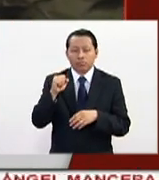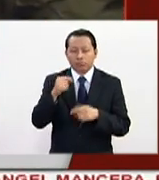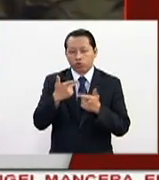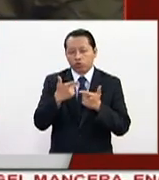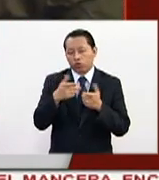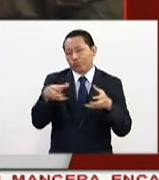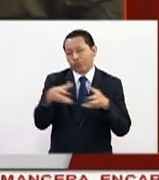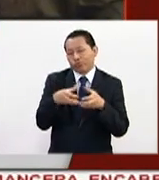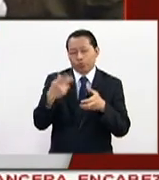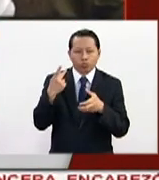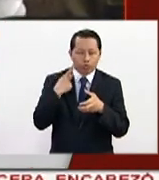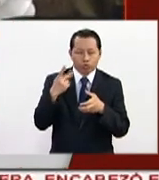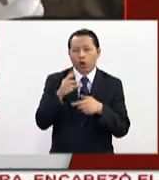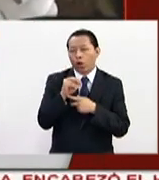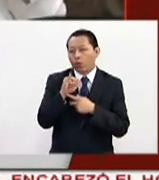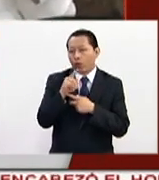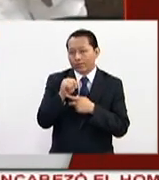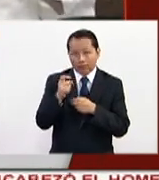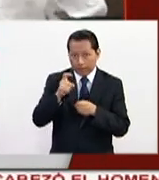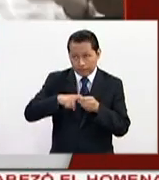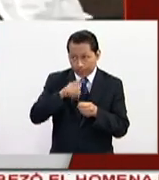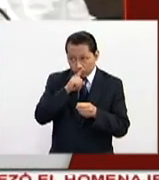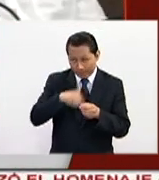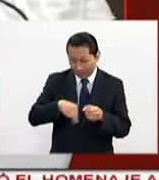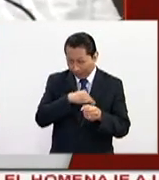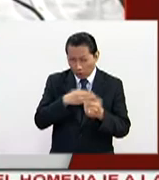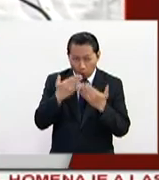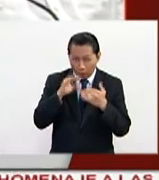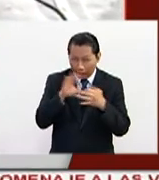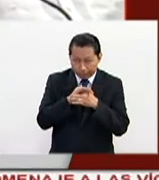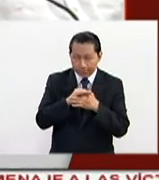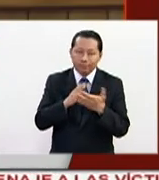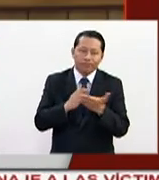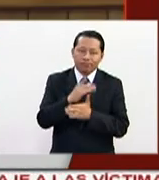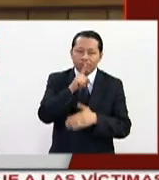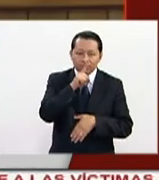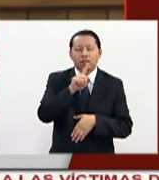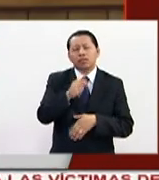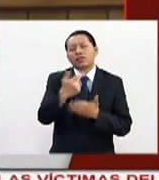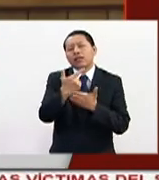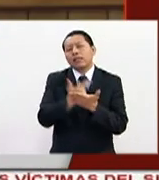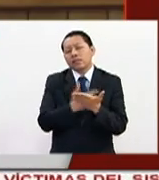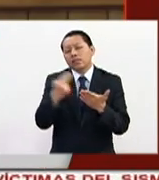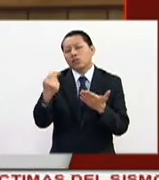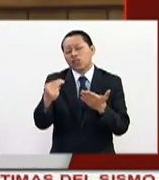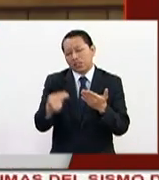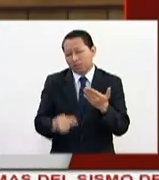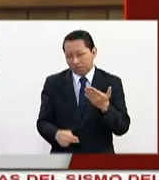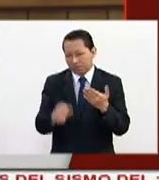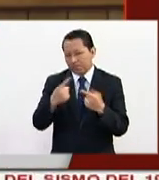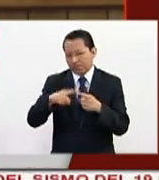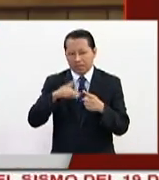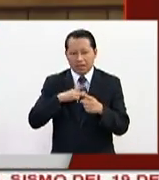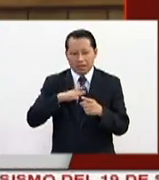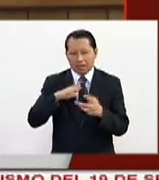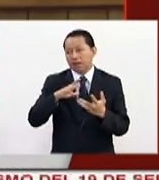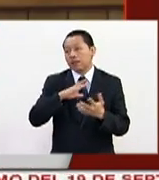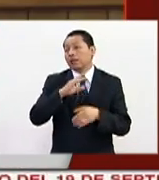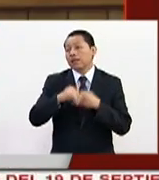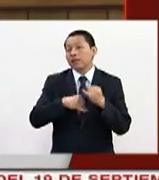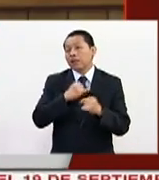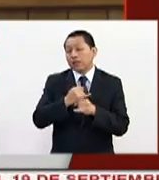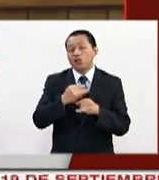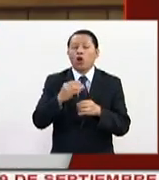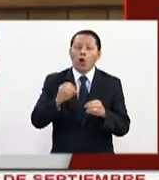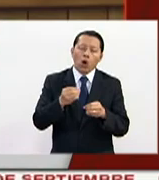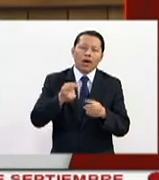Partido Comunista. Como bien dice Omar, ya se han enlistado una serie de nombres que se manejan a nivel de medios internacionales o medios